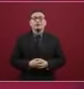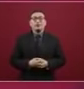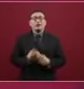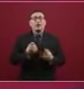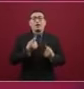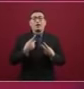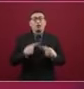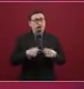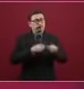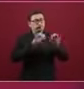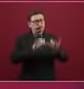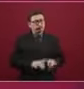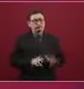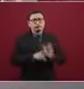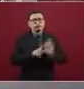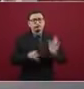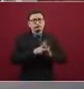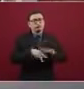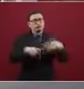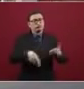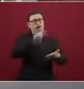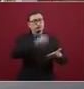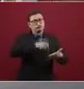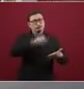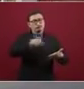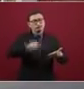columnistas que cobraban